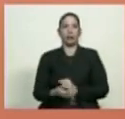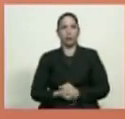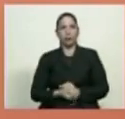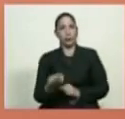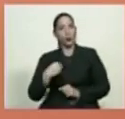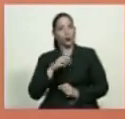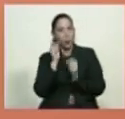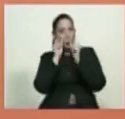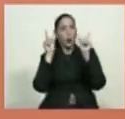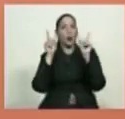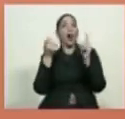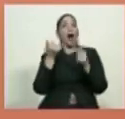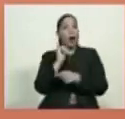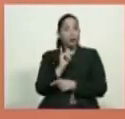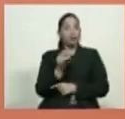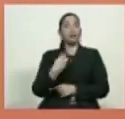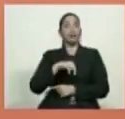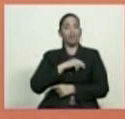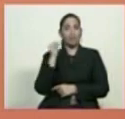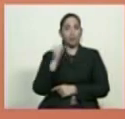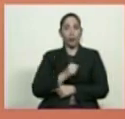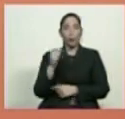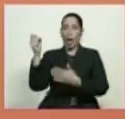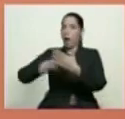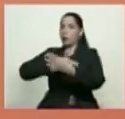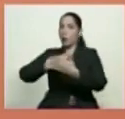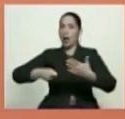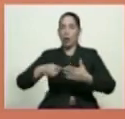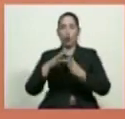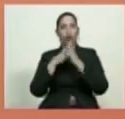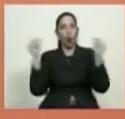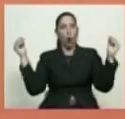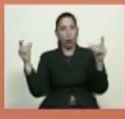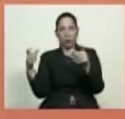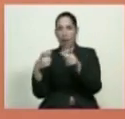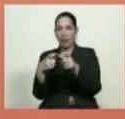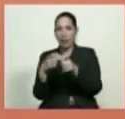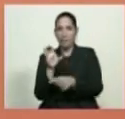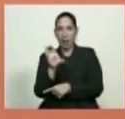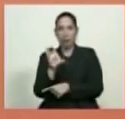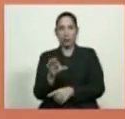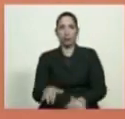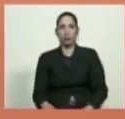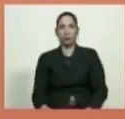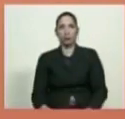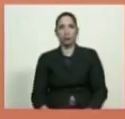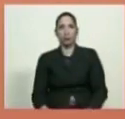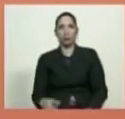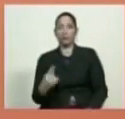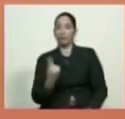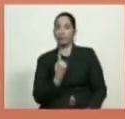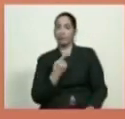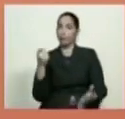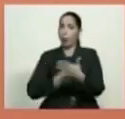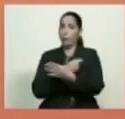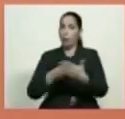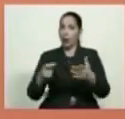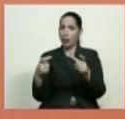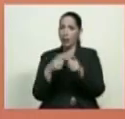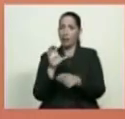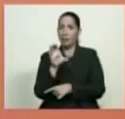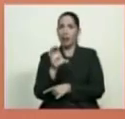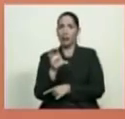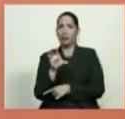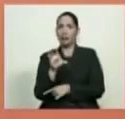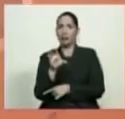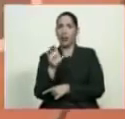una sorpresita. Por supuesto, hemos anulado estos carnés de la patria, pero no solamente hemos anulado estos carnés de la patria, y las